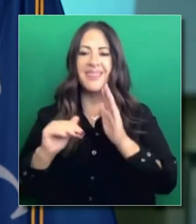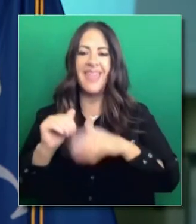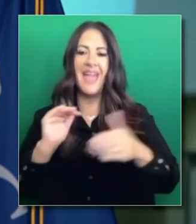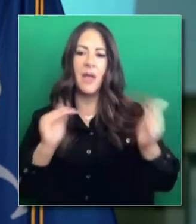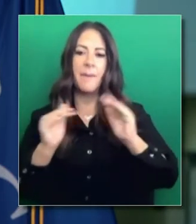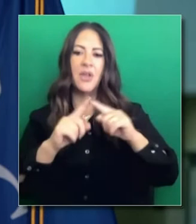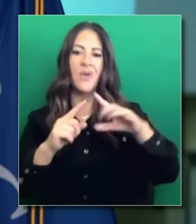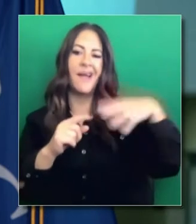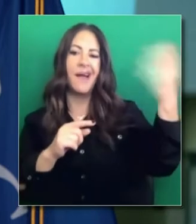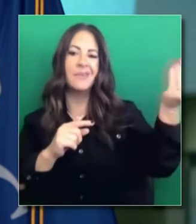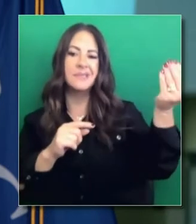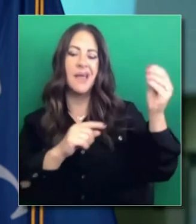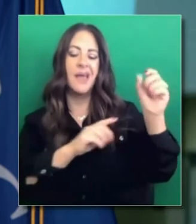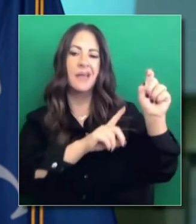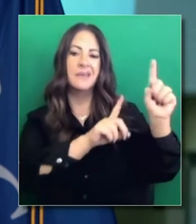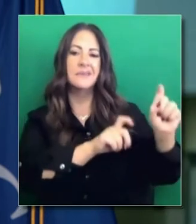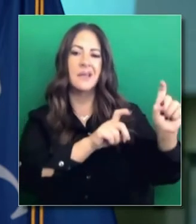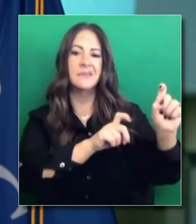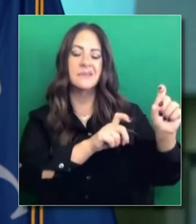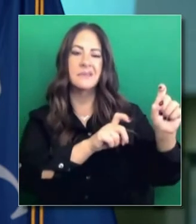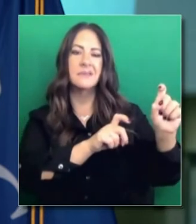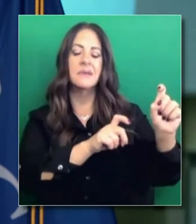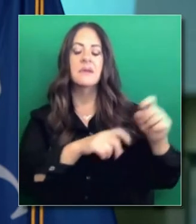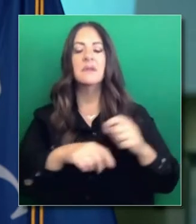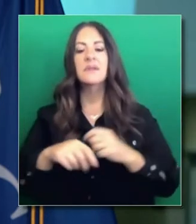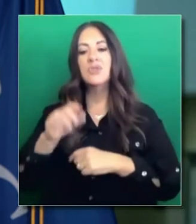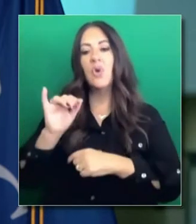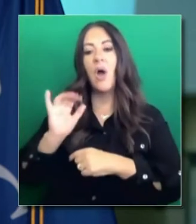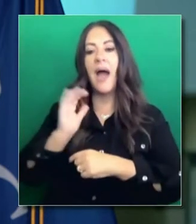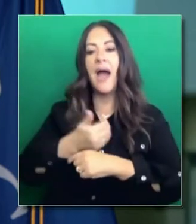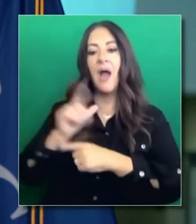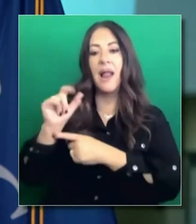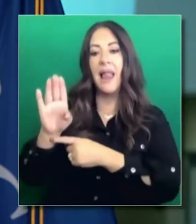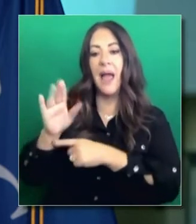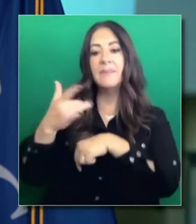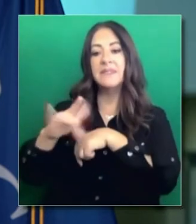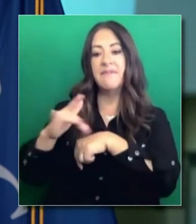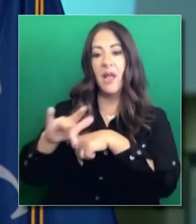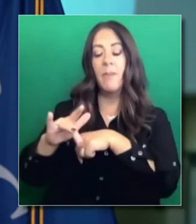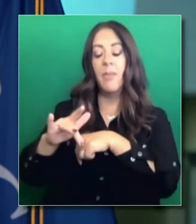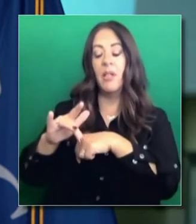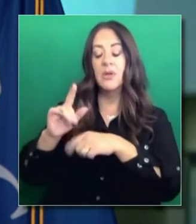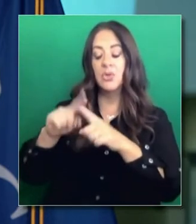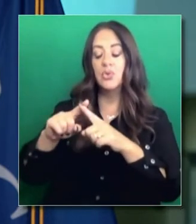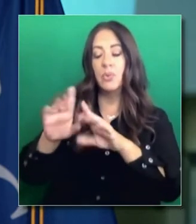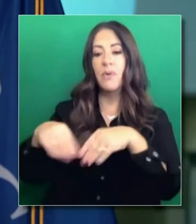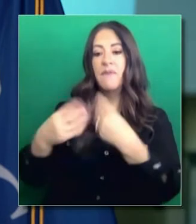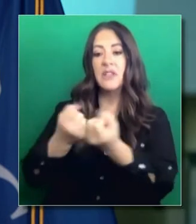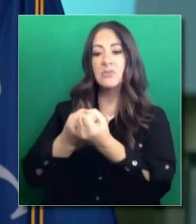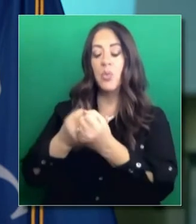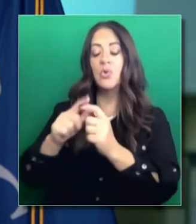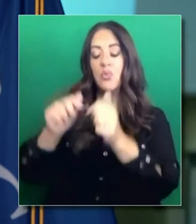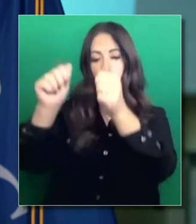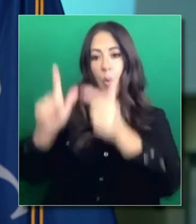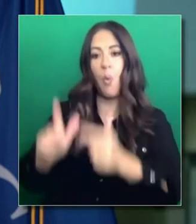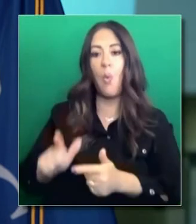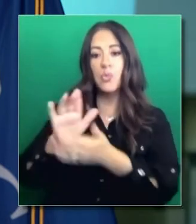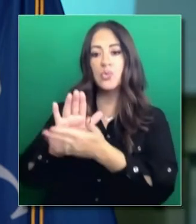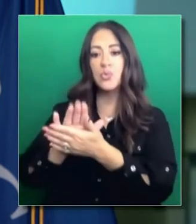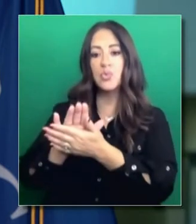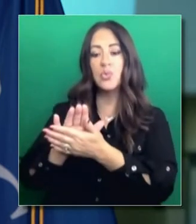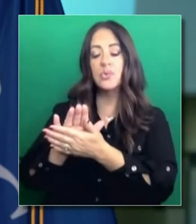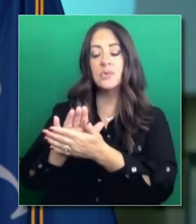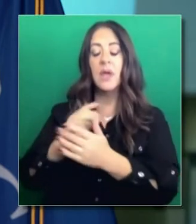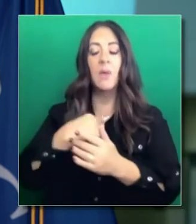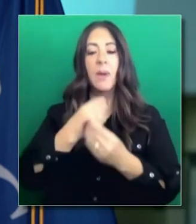mercado por estas pruebas. Y estamos haciendo estas pruebas, ese laboratorio disponible a nuestras escuelas y estamos dando los recursos